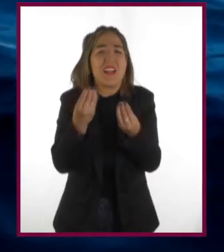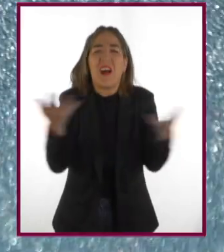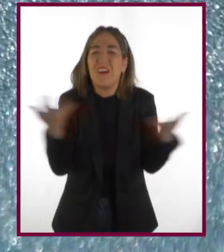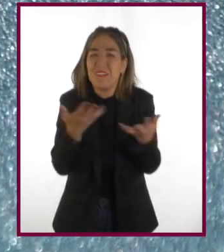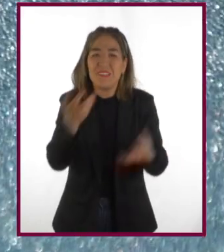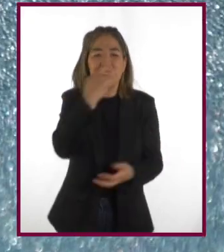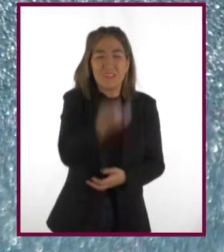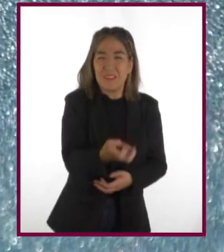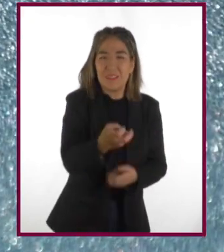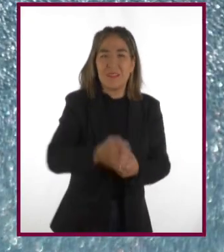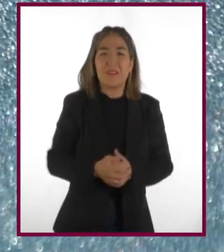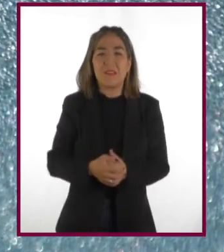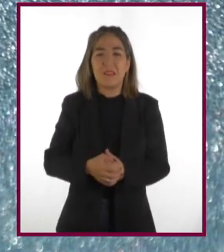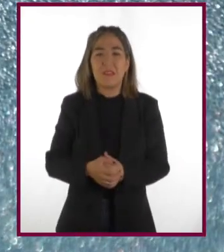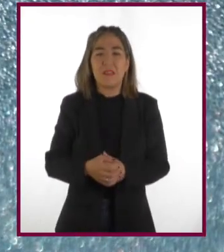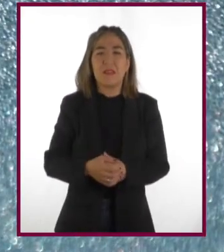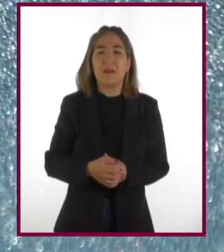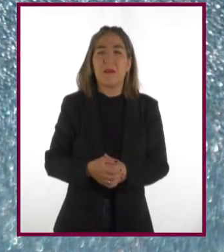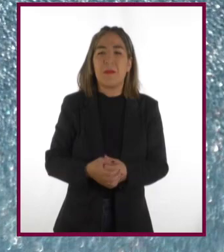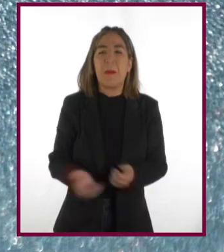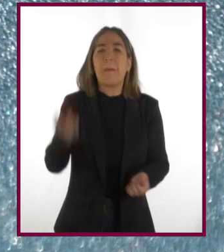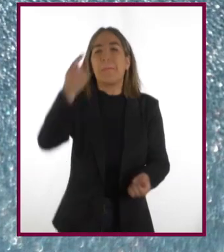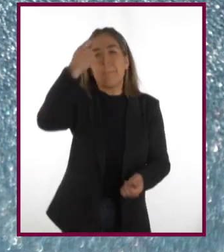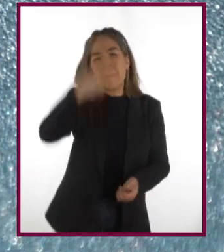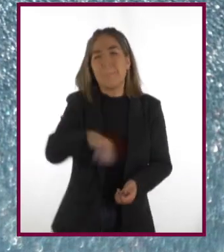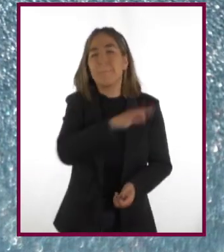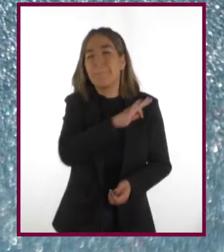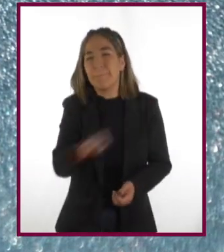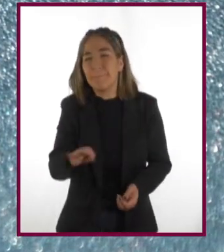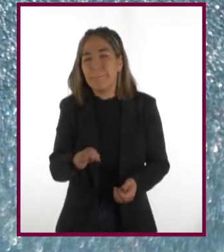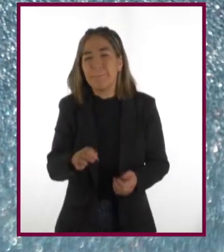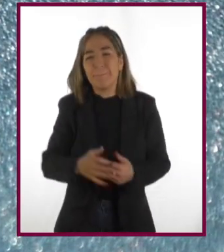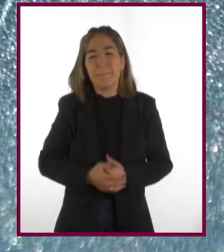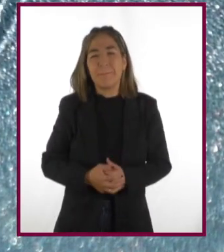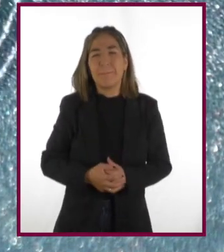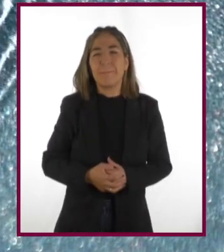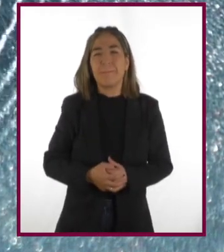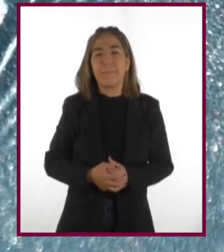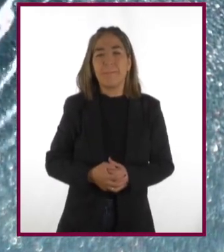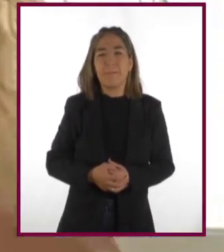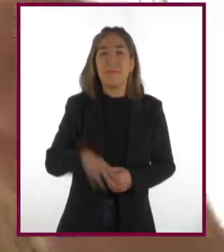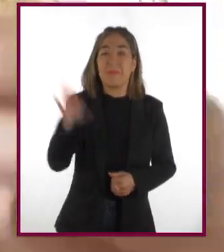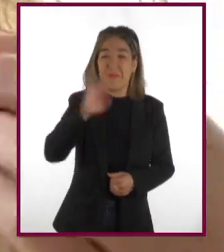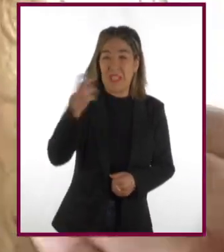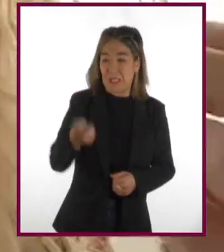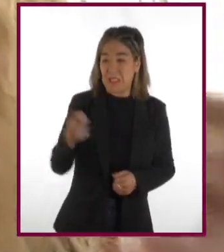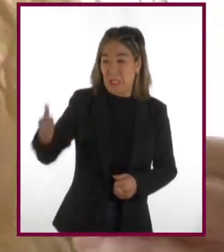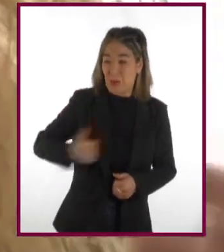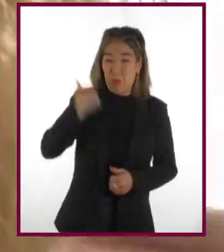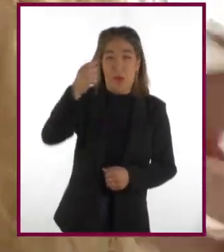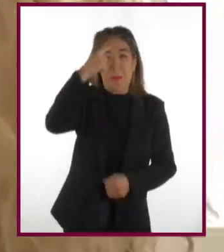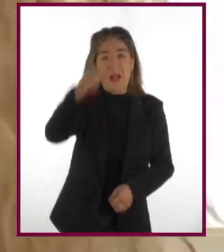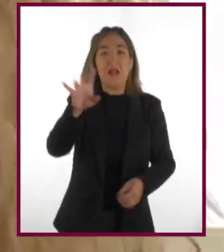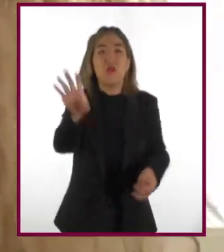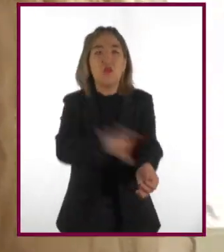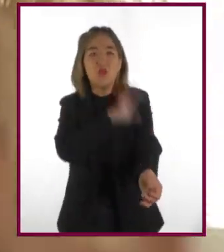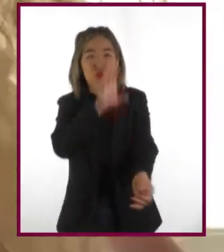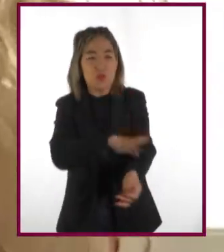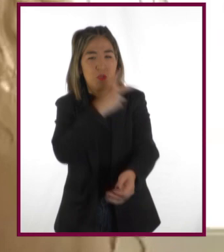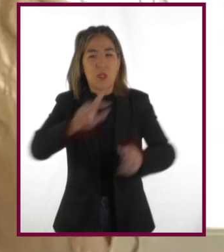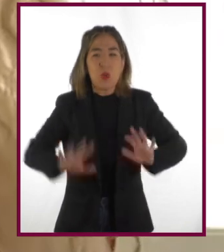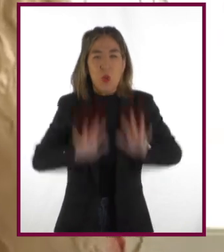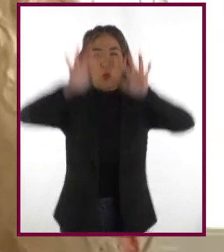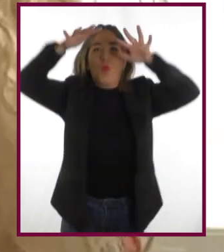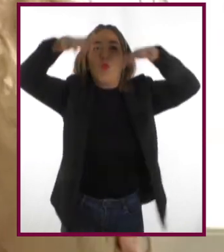en este periodo para poder calcular si el aprovechamiento de la energía del